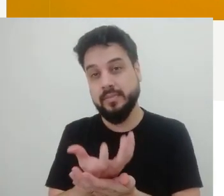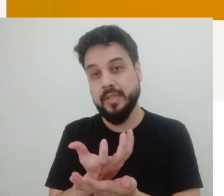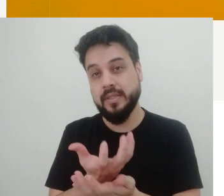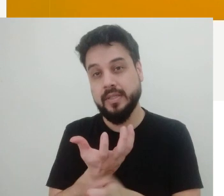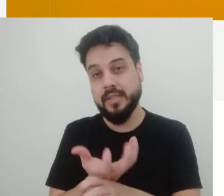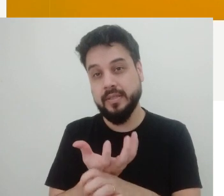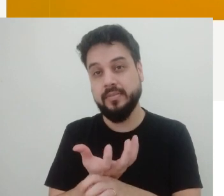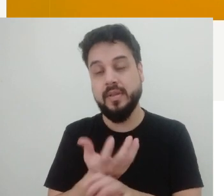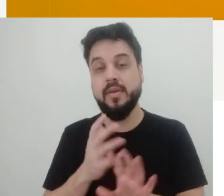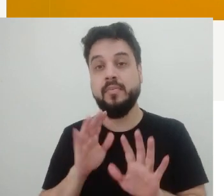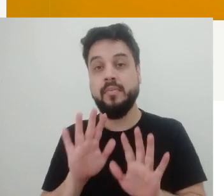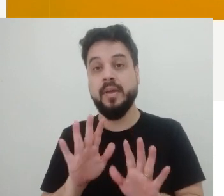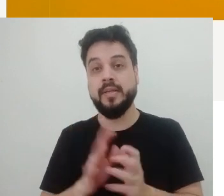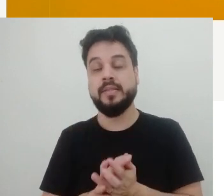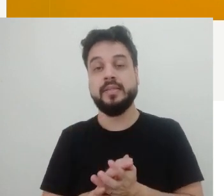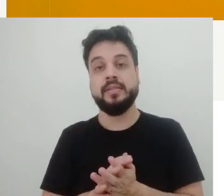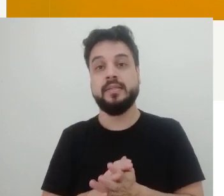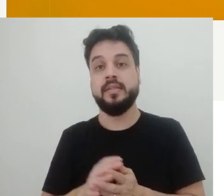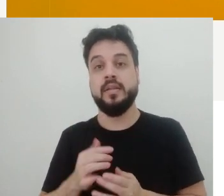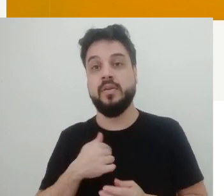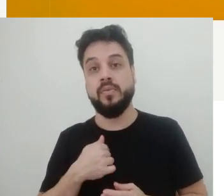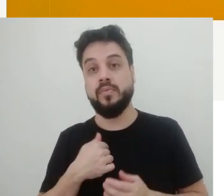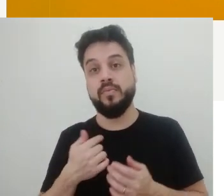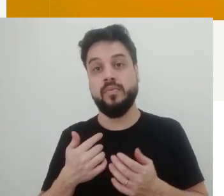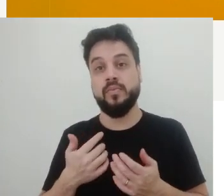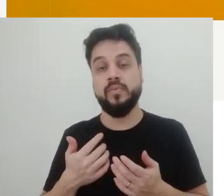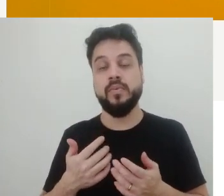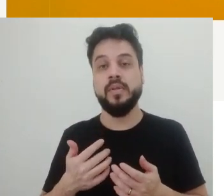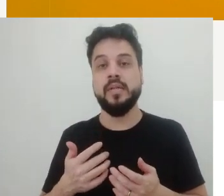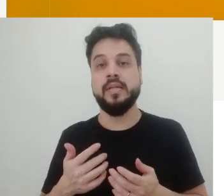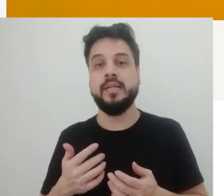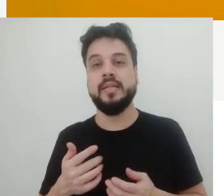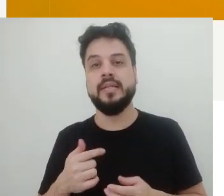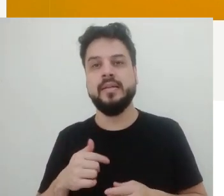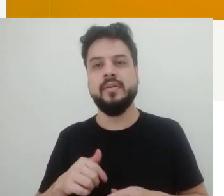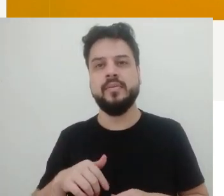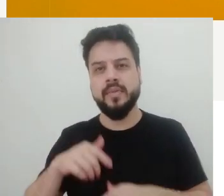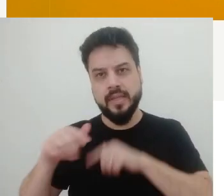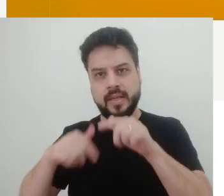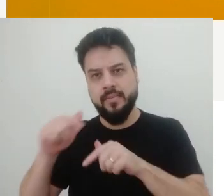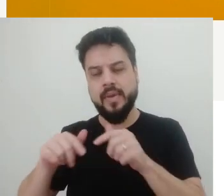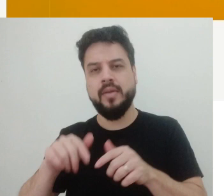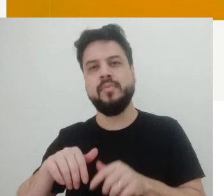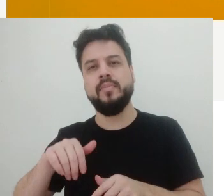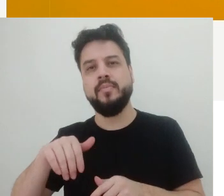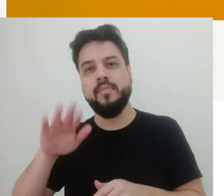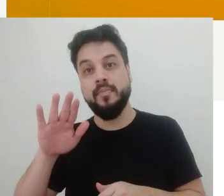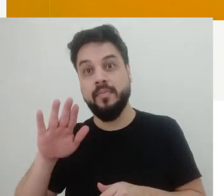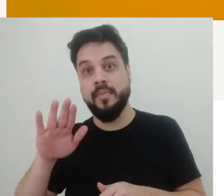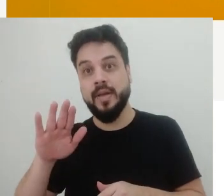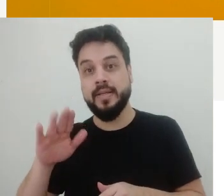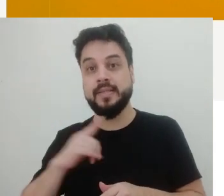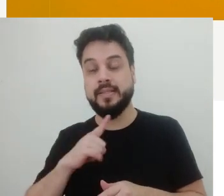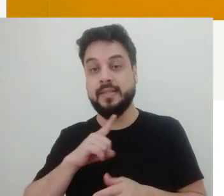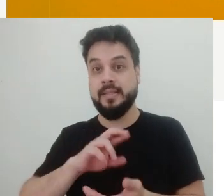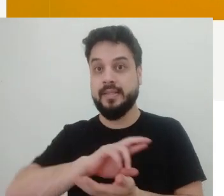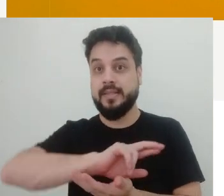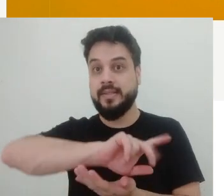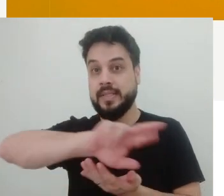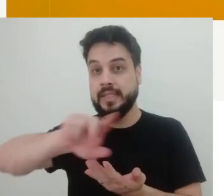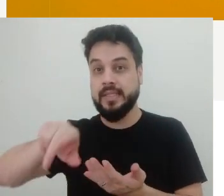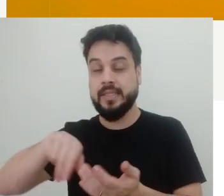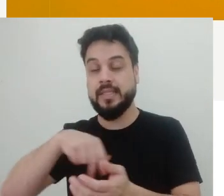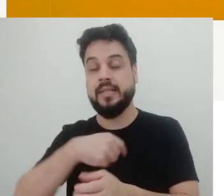deba optar. De hecho, me parece que hay una dialéctica entre disciplina